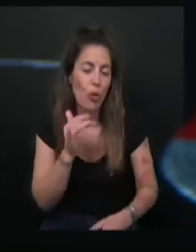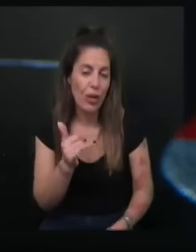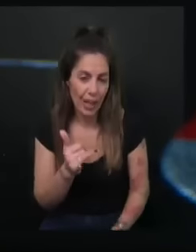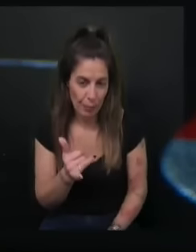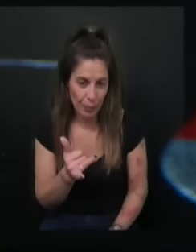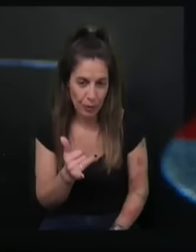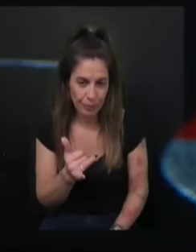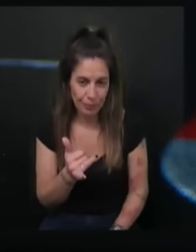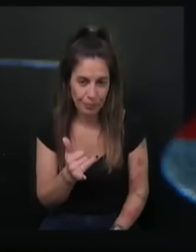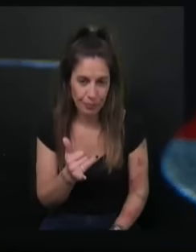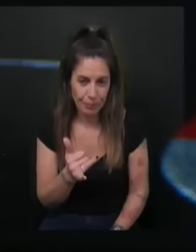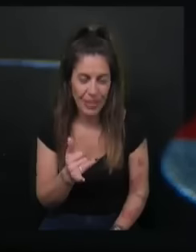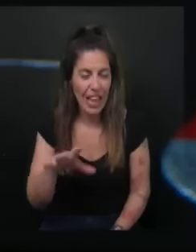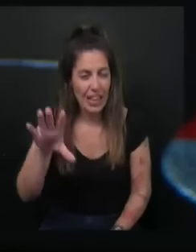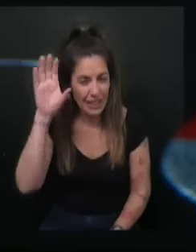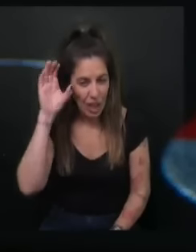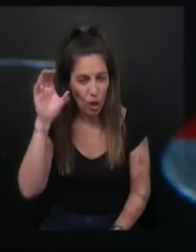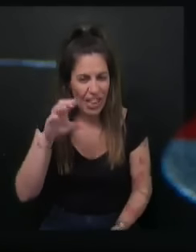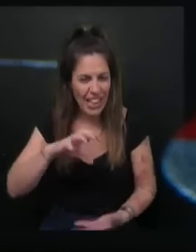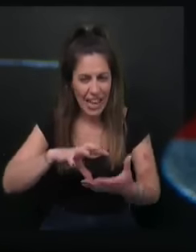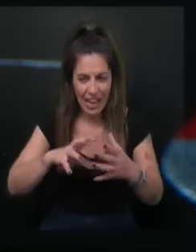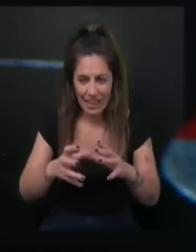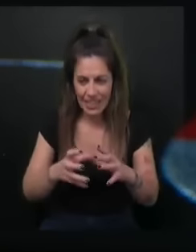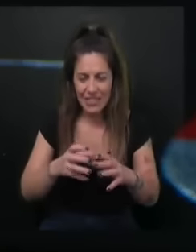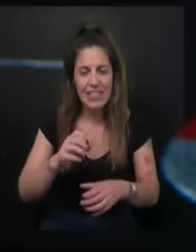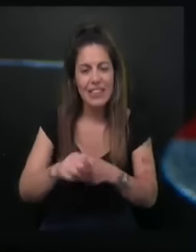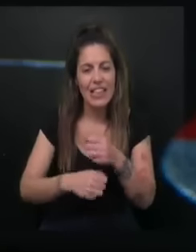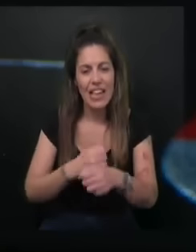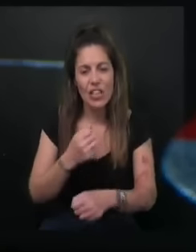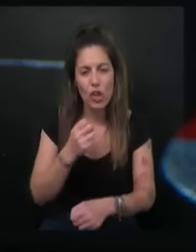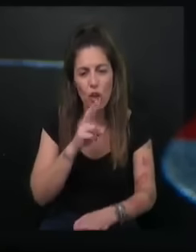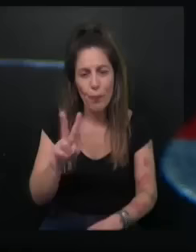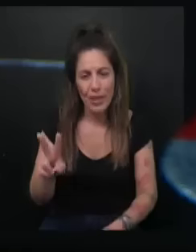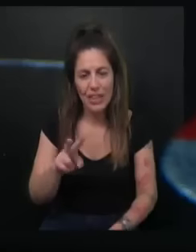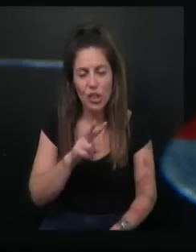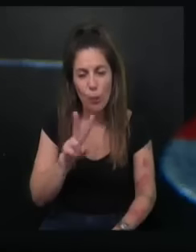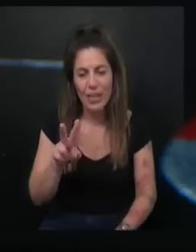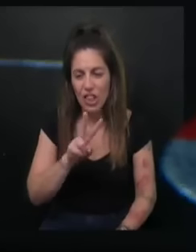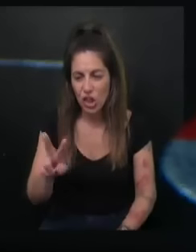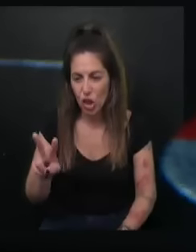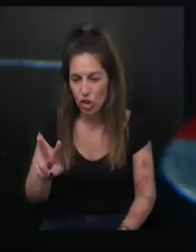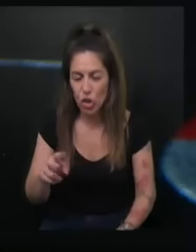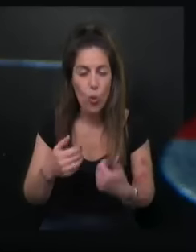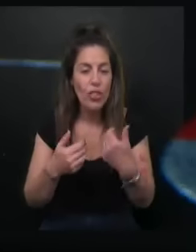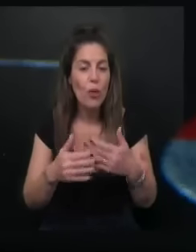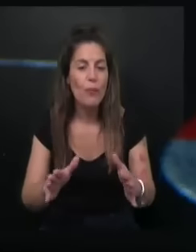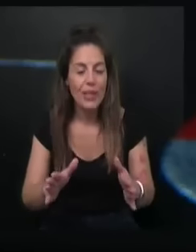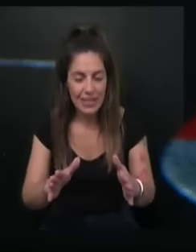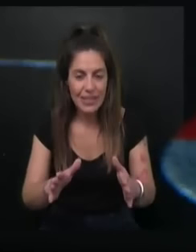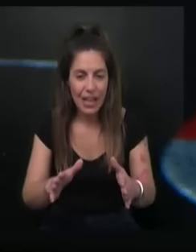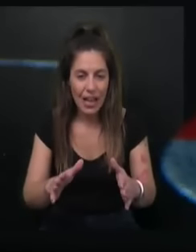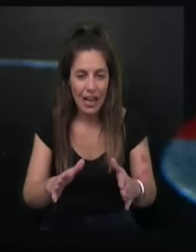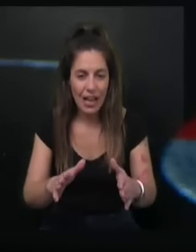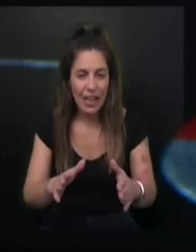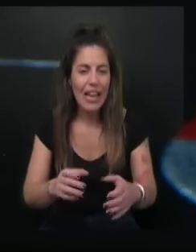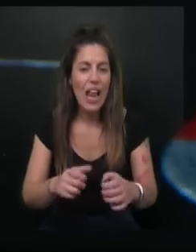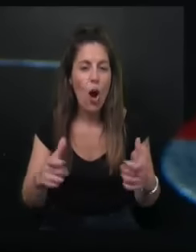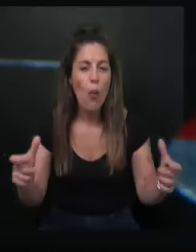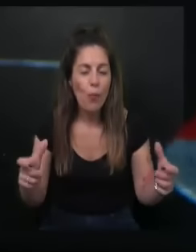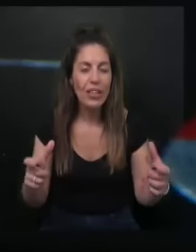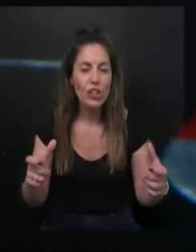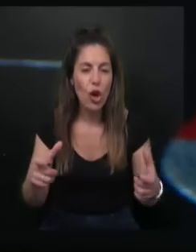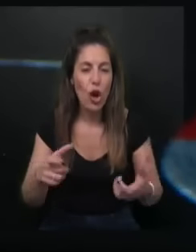ejemplo te acuerdas de la crisis del 2000 y el 2002 cuando empieza el el aumento del consumo